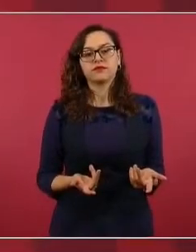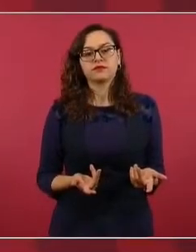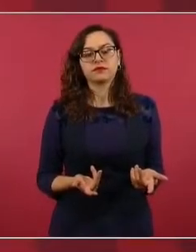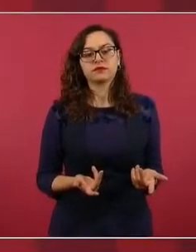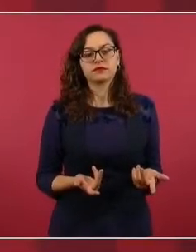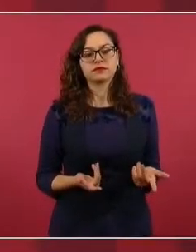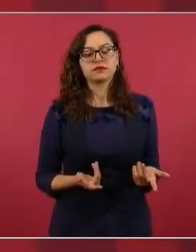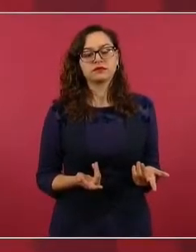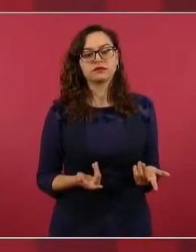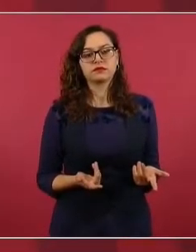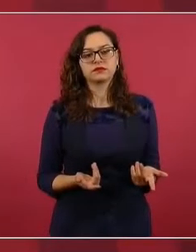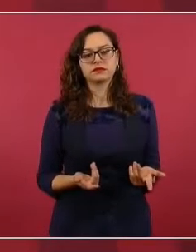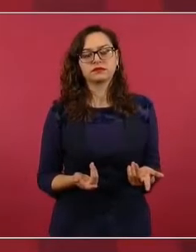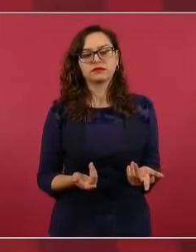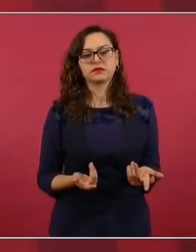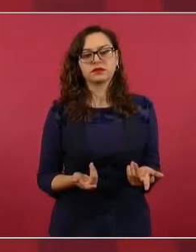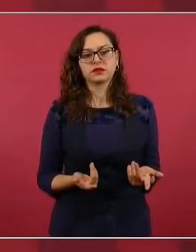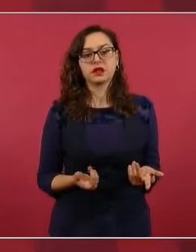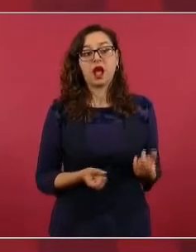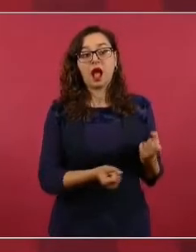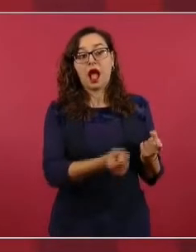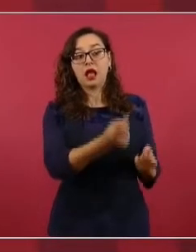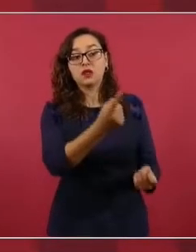de combustible